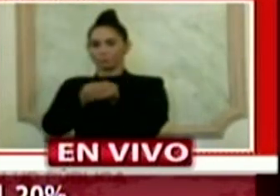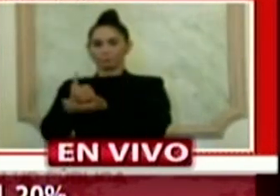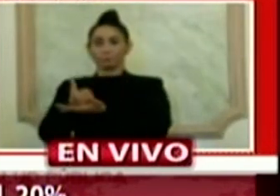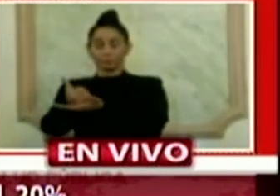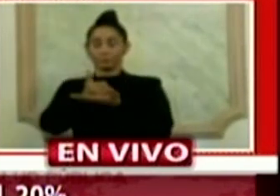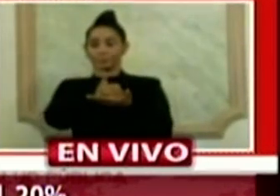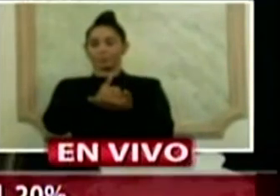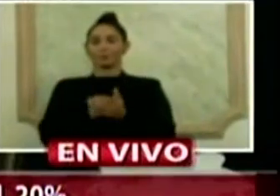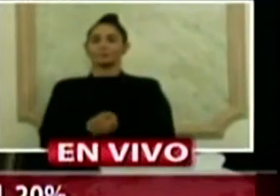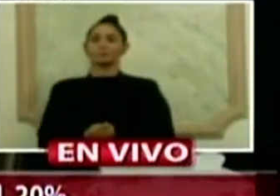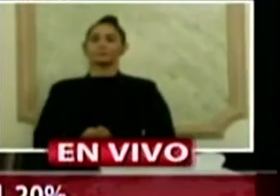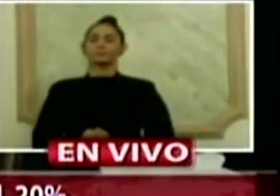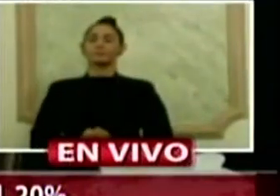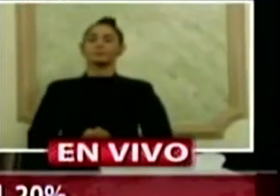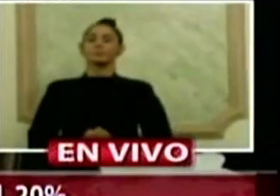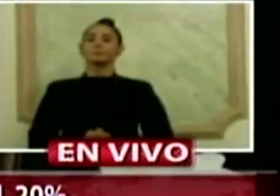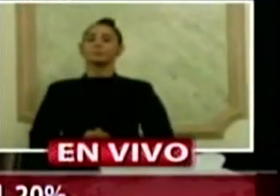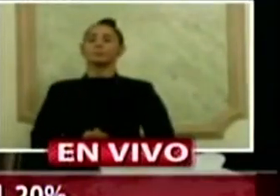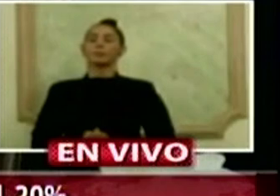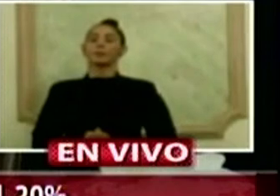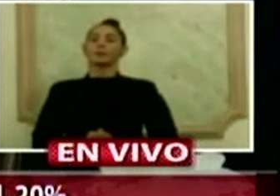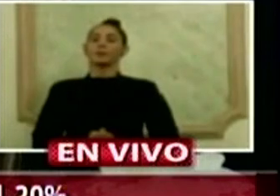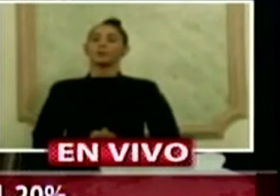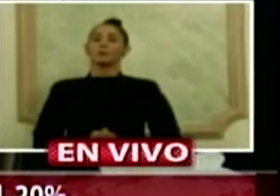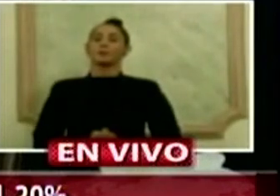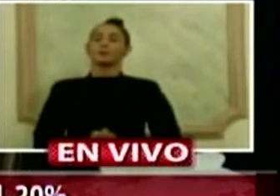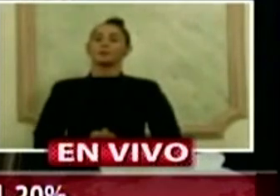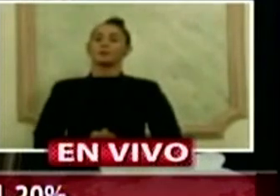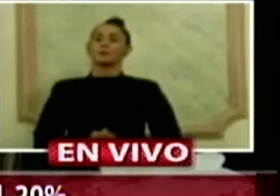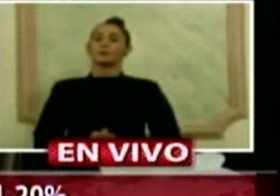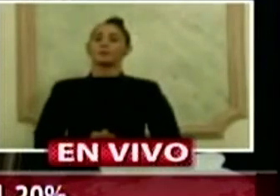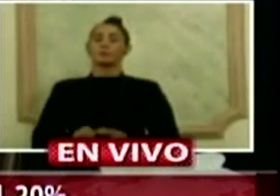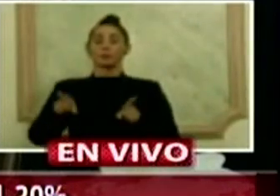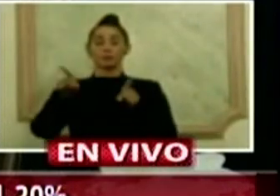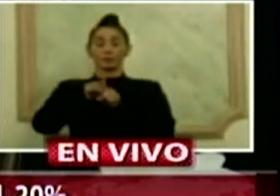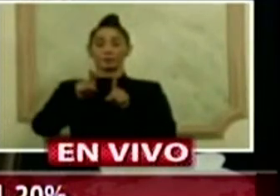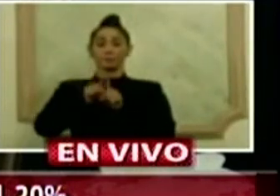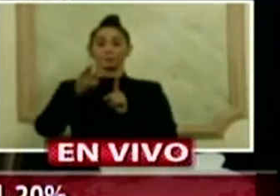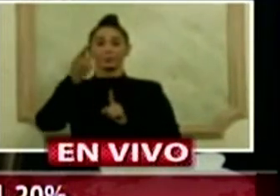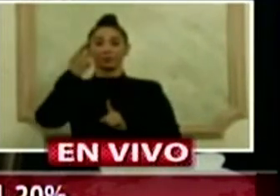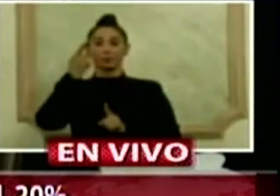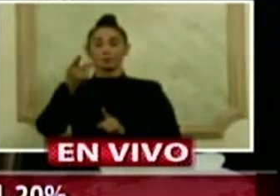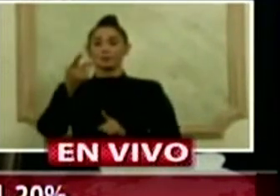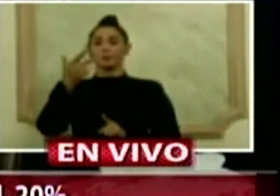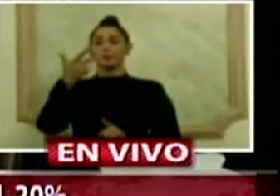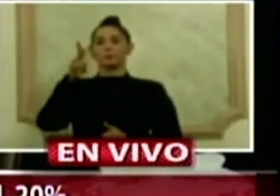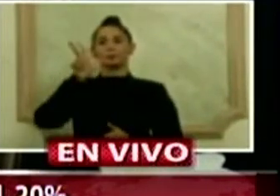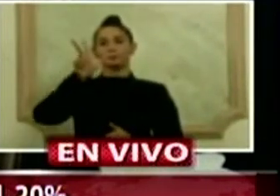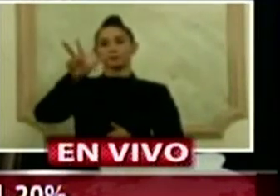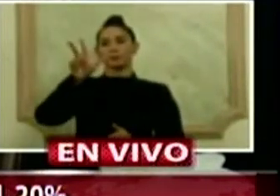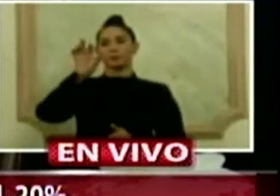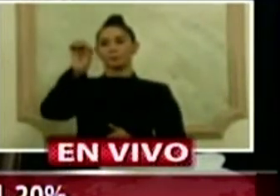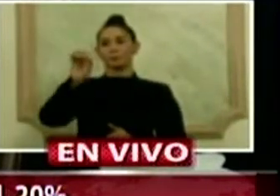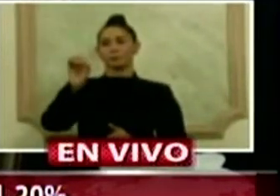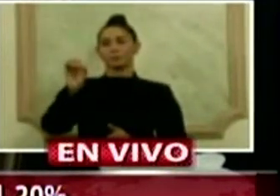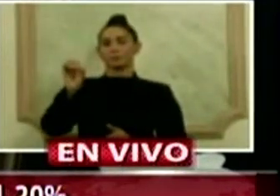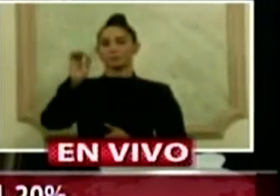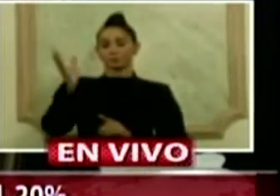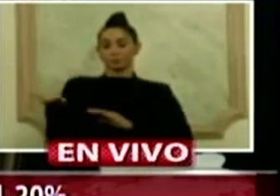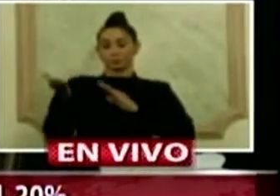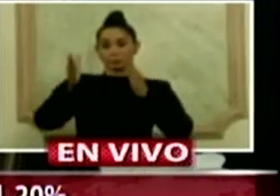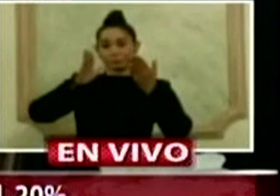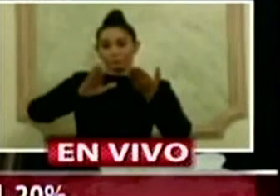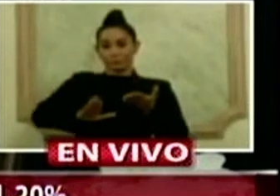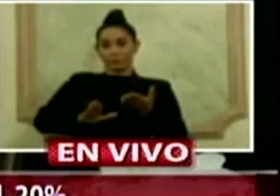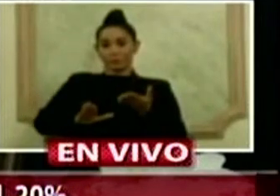ejemplo, ha sido el incremento de un 13% en la mortalidad materna y en la notificación